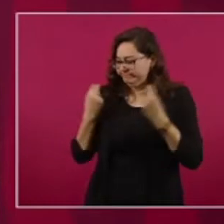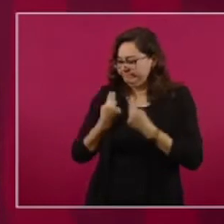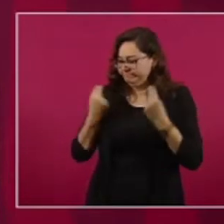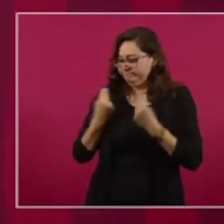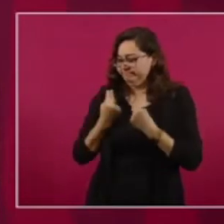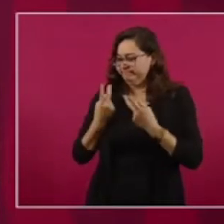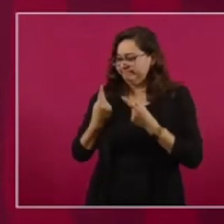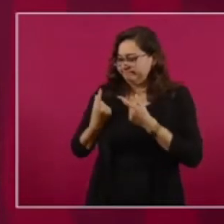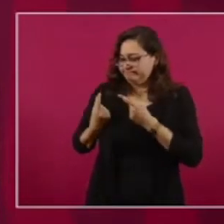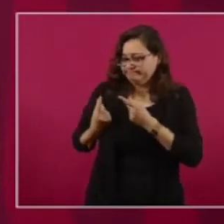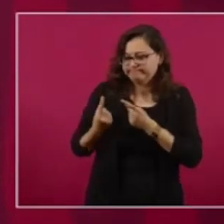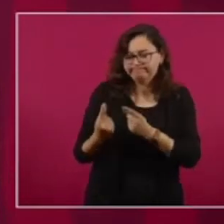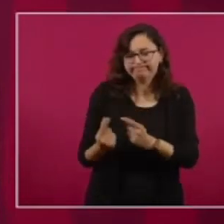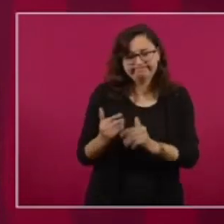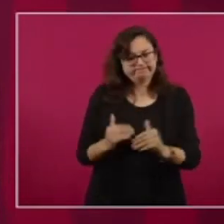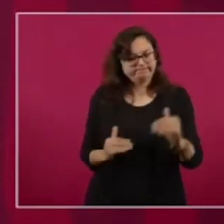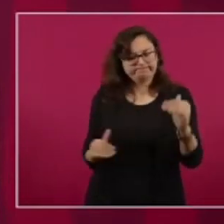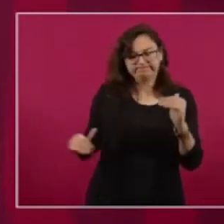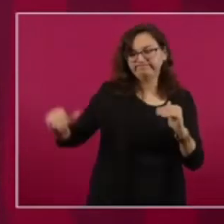sobresalir